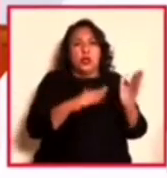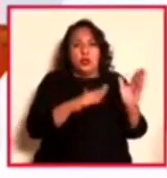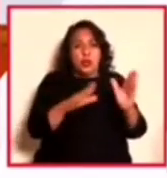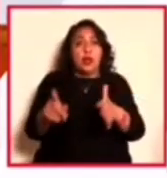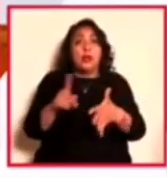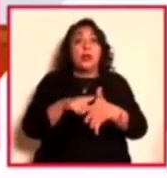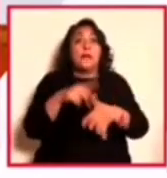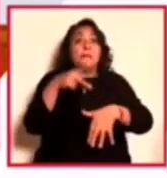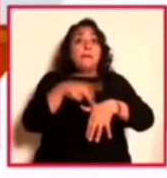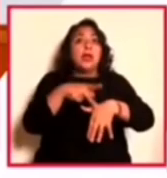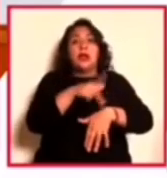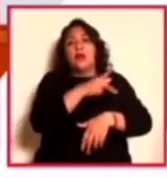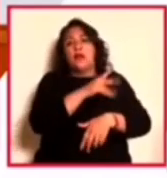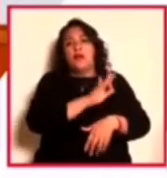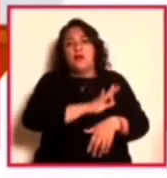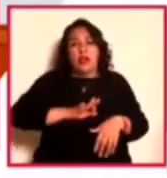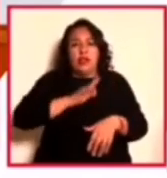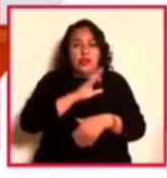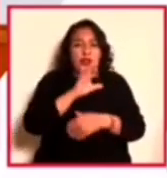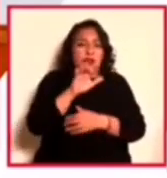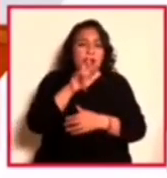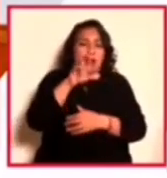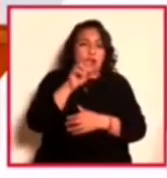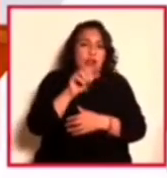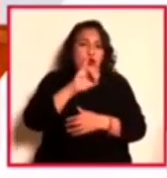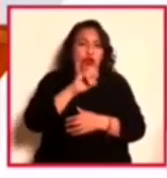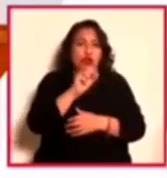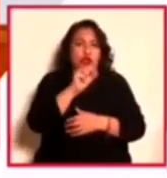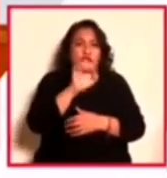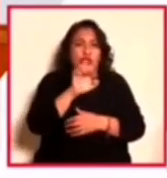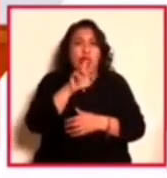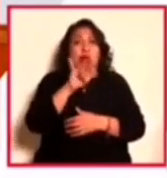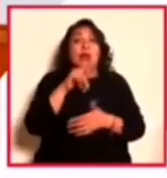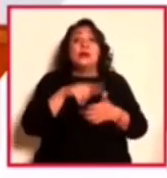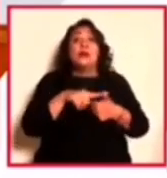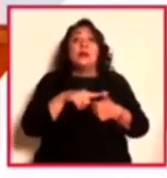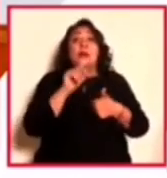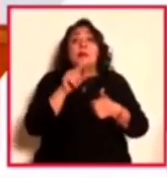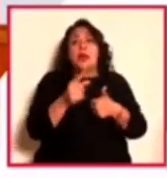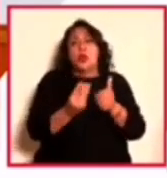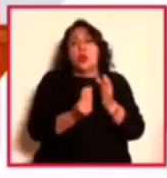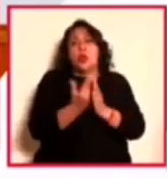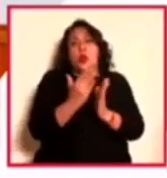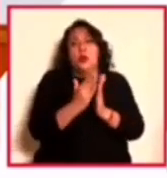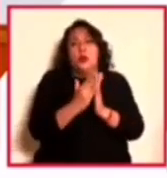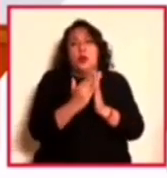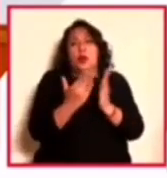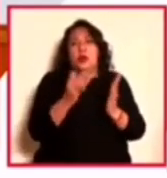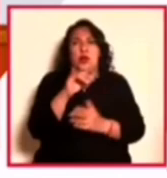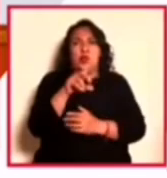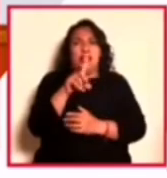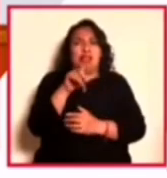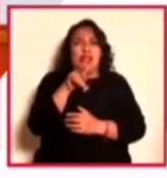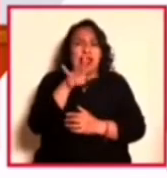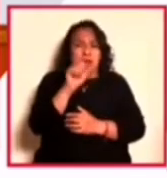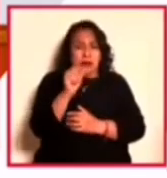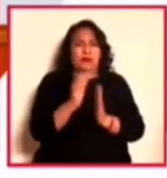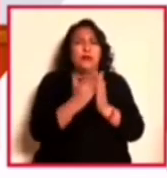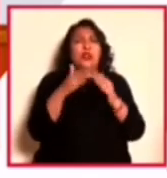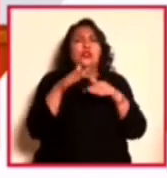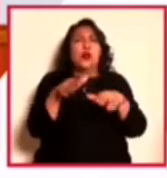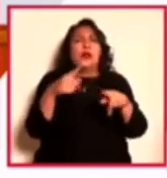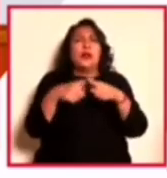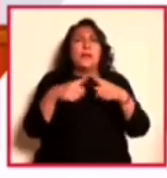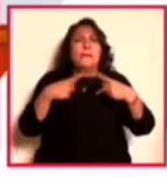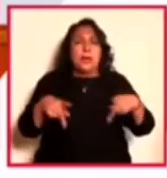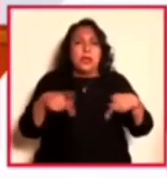Piedra de la Felicidad de Carlos José Reyes. Además, se presentará el más reciente número de Indelebles, publicación sobre las personas